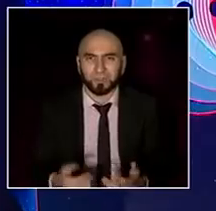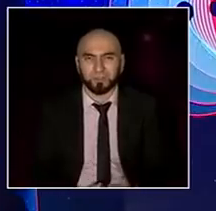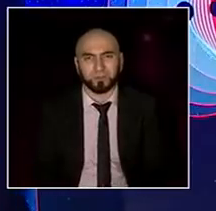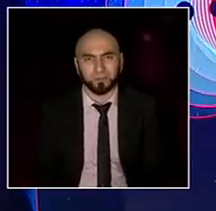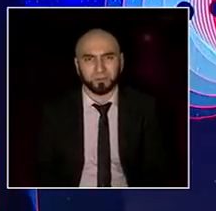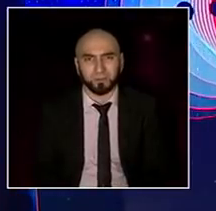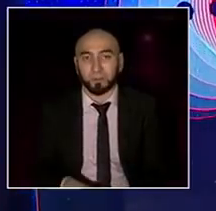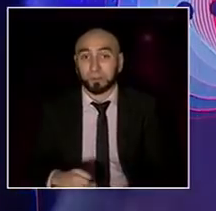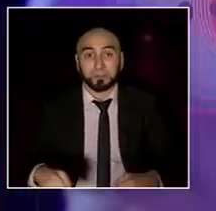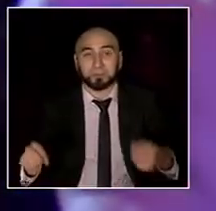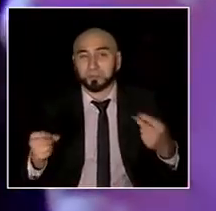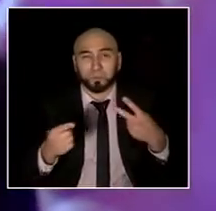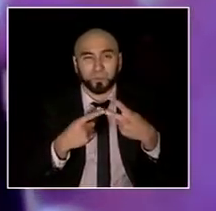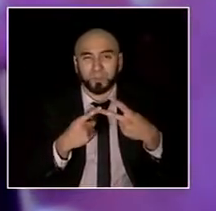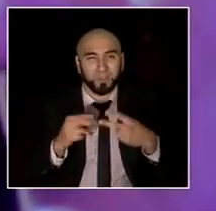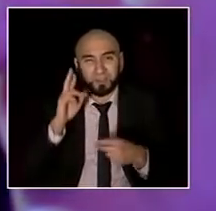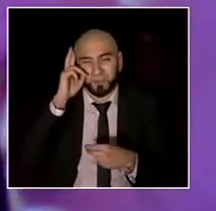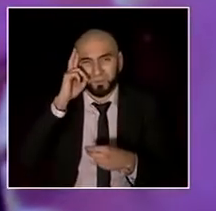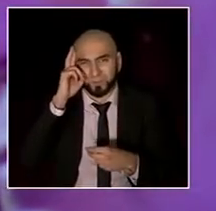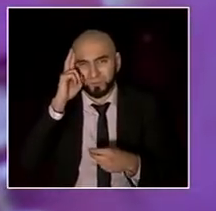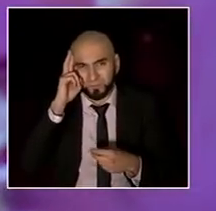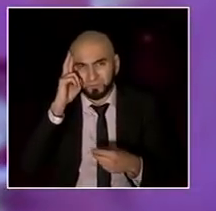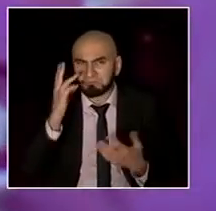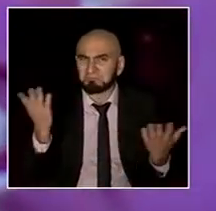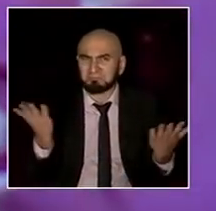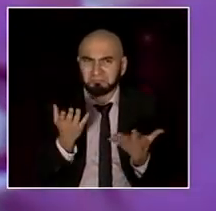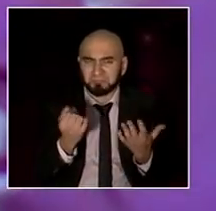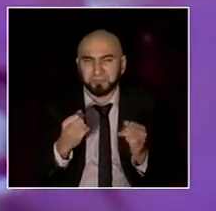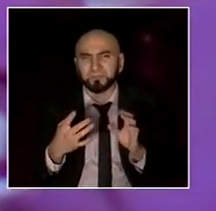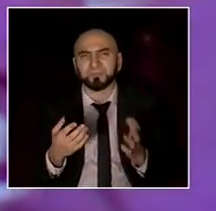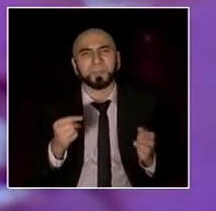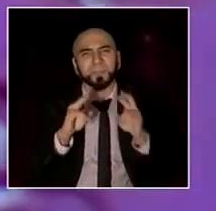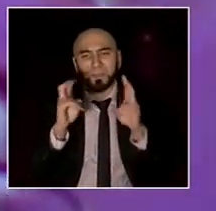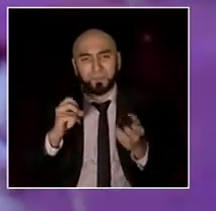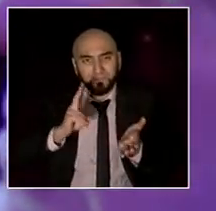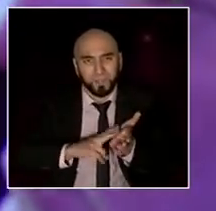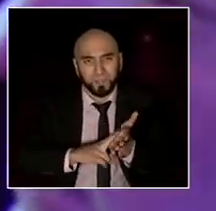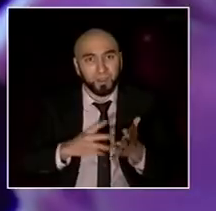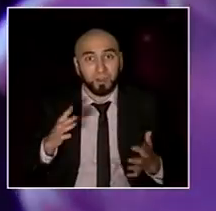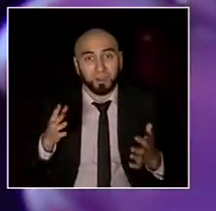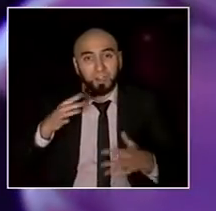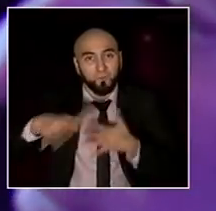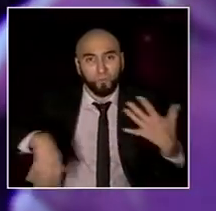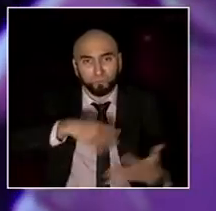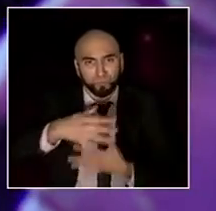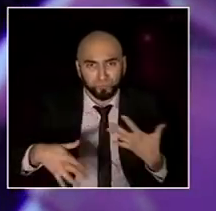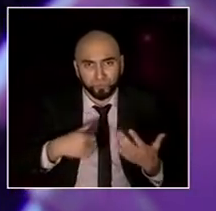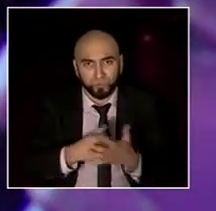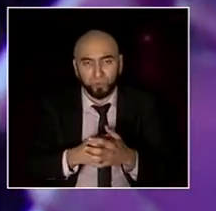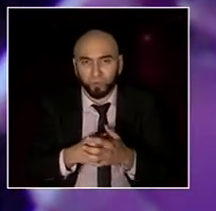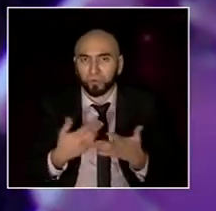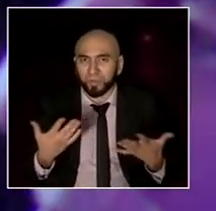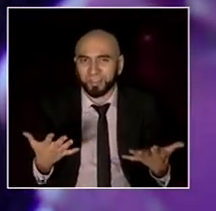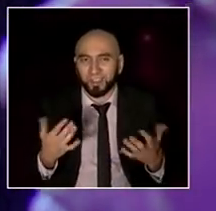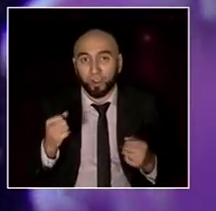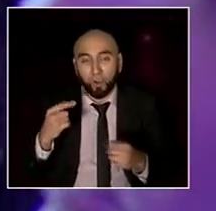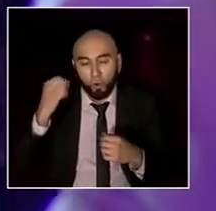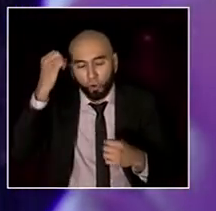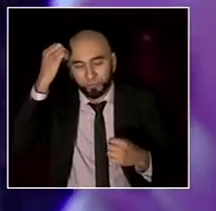Una segunda reflexión dice relación con que esta verdadera revolución exponencial en los conocimientos y en la